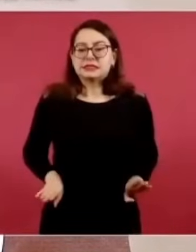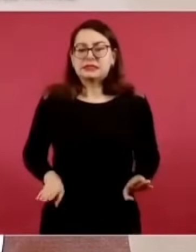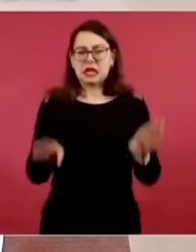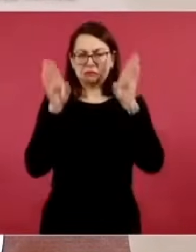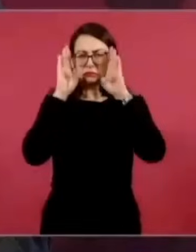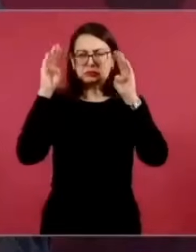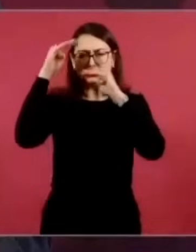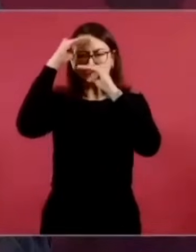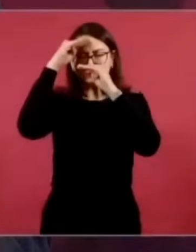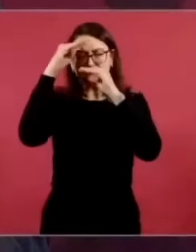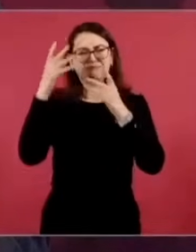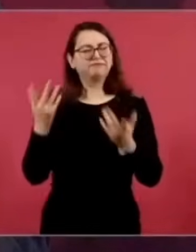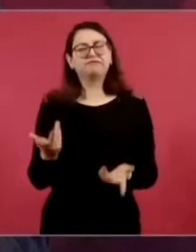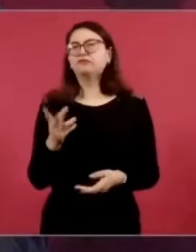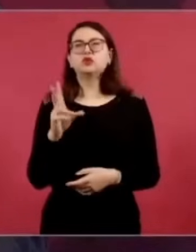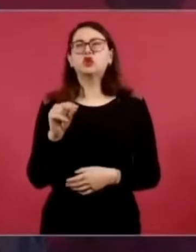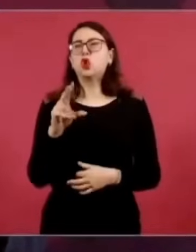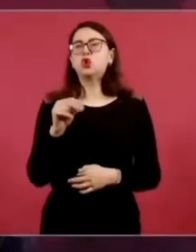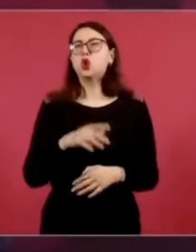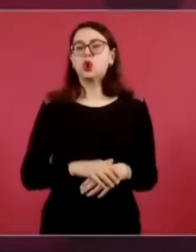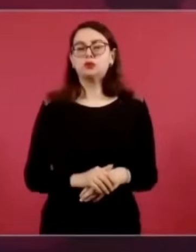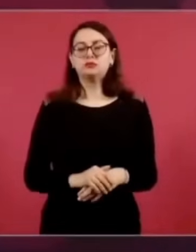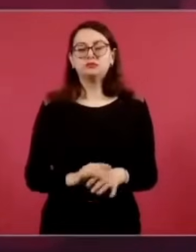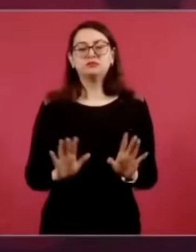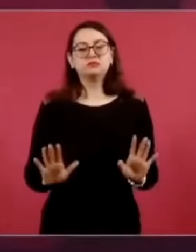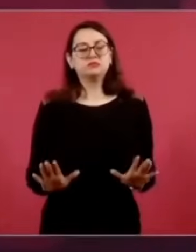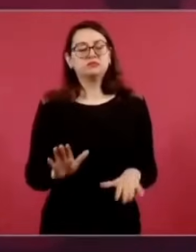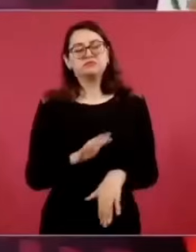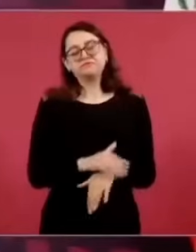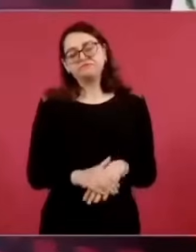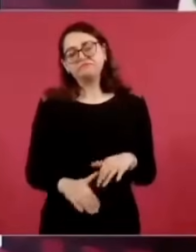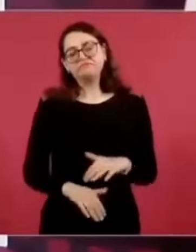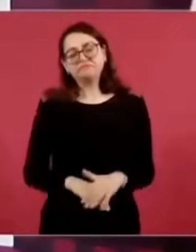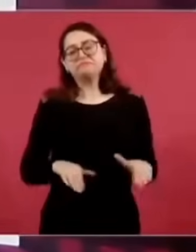a decir, ¿cómo le llaman ahora? Los moderados.